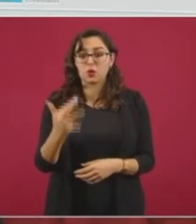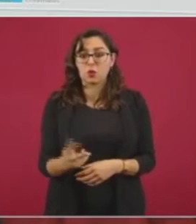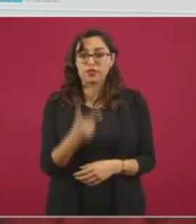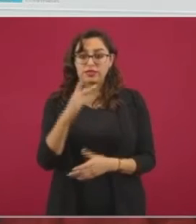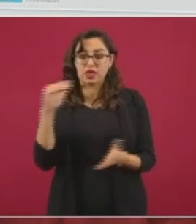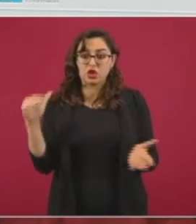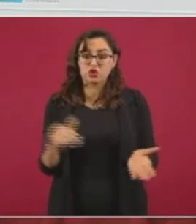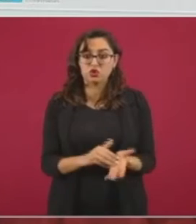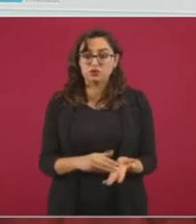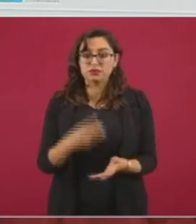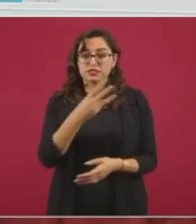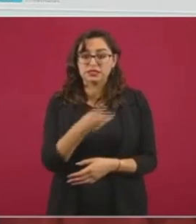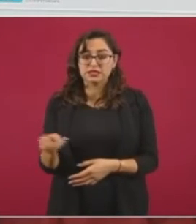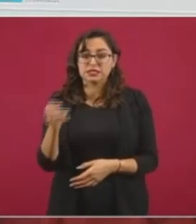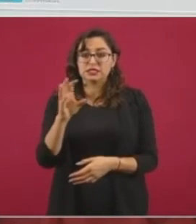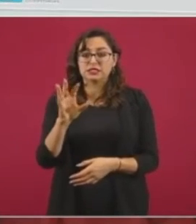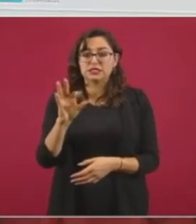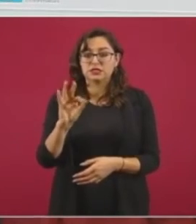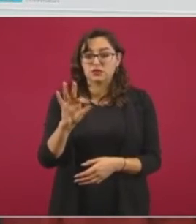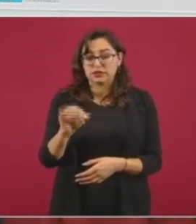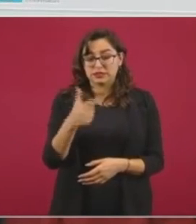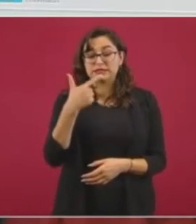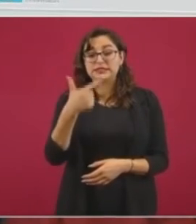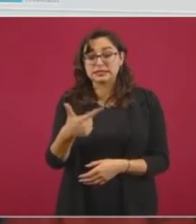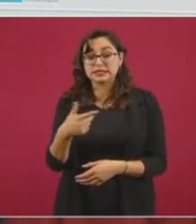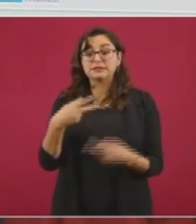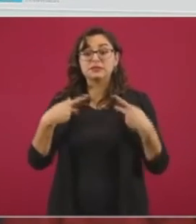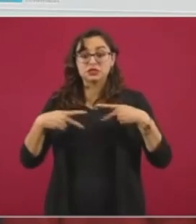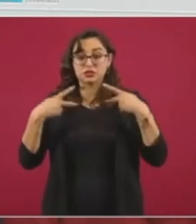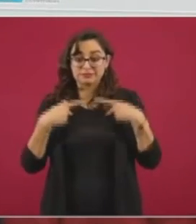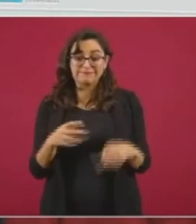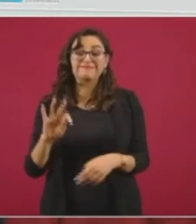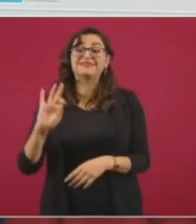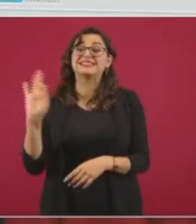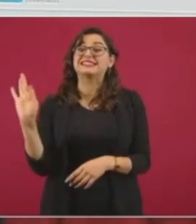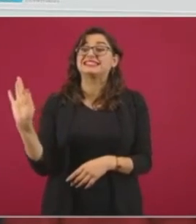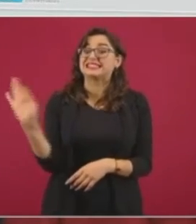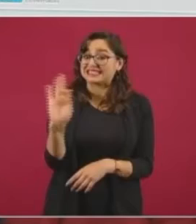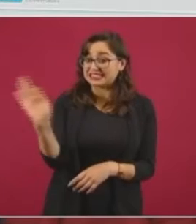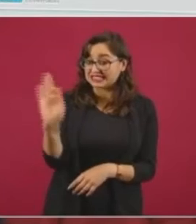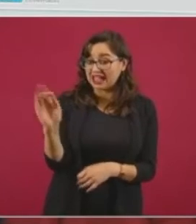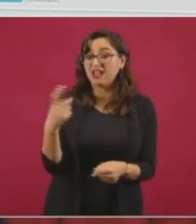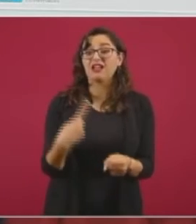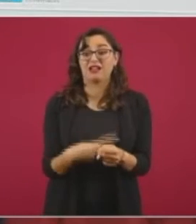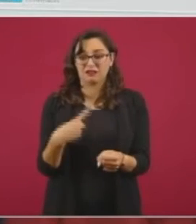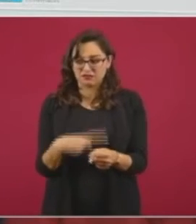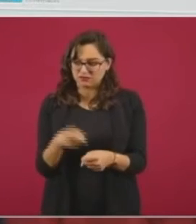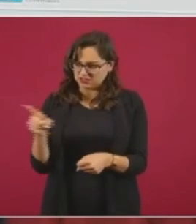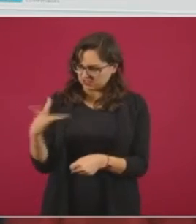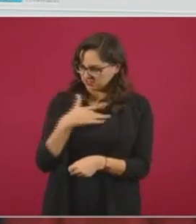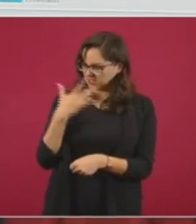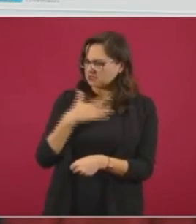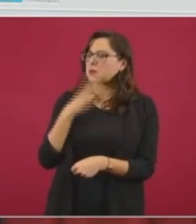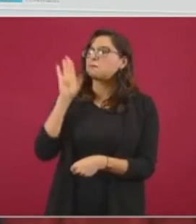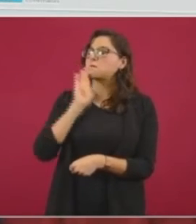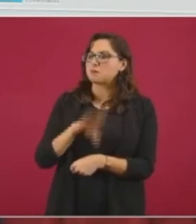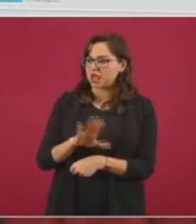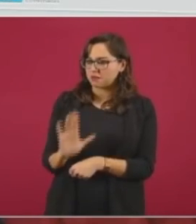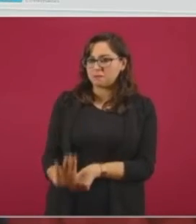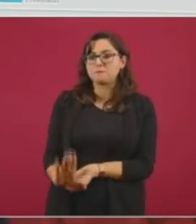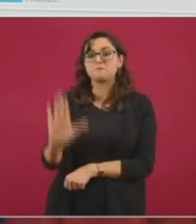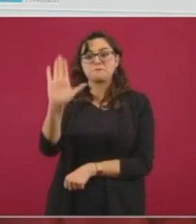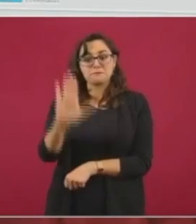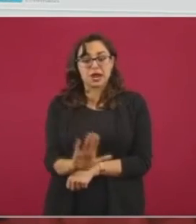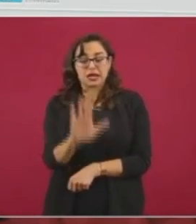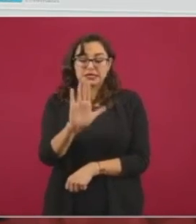52.347 personas que tienen sospecha, que tienen síndrome COVID, que tienen sintomatología a la enfermedad y que están en